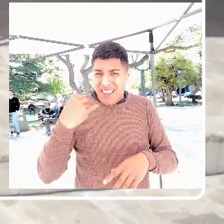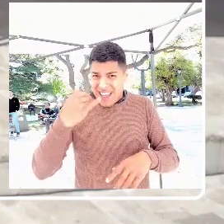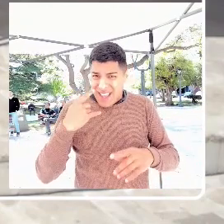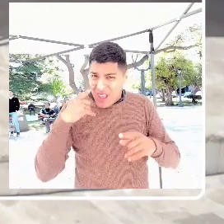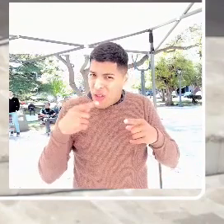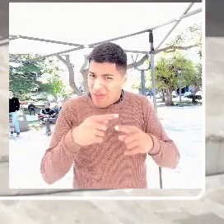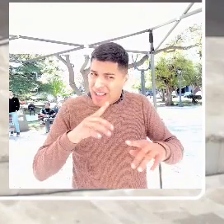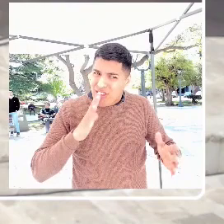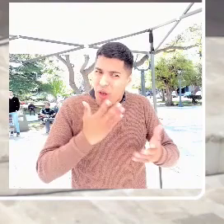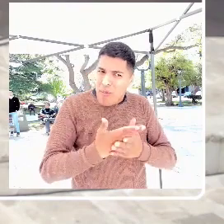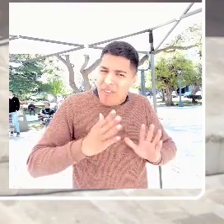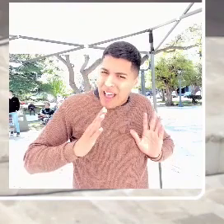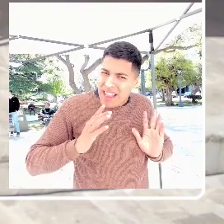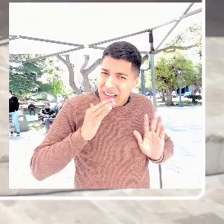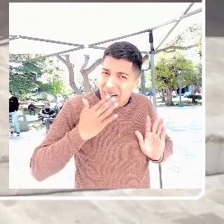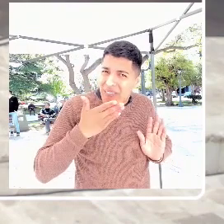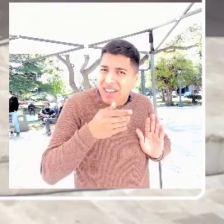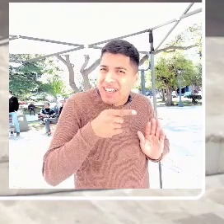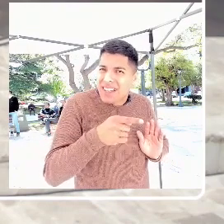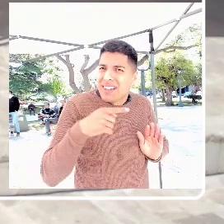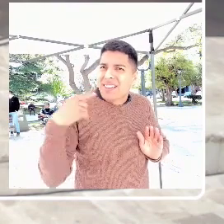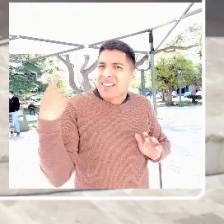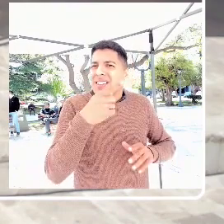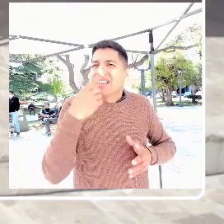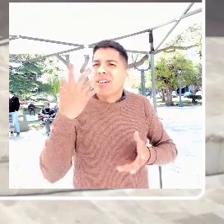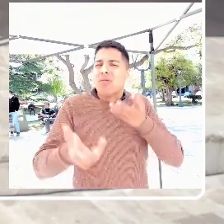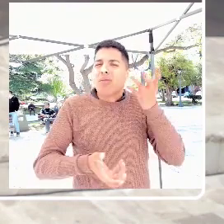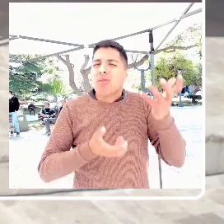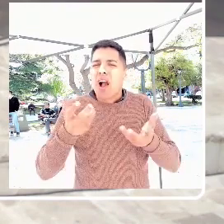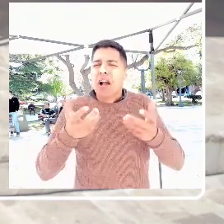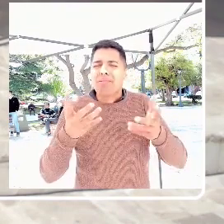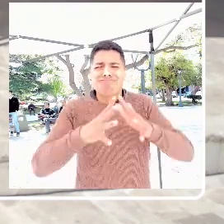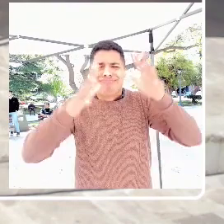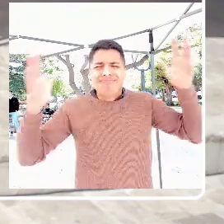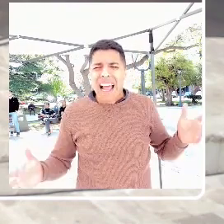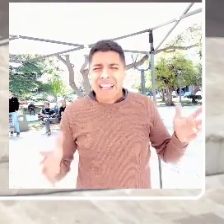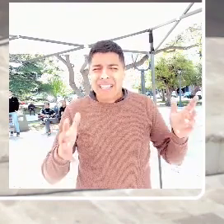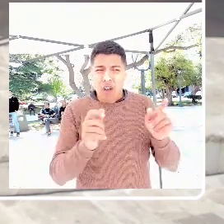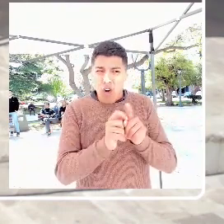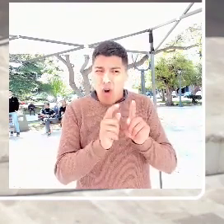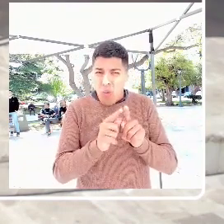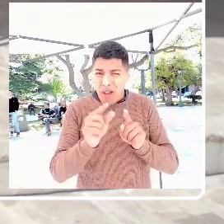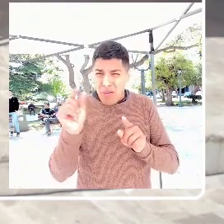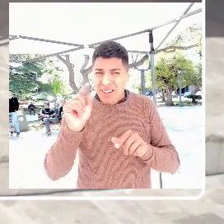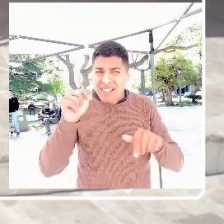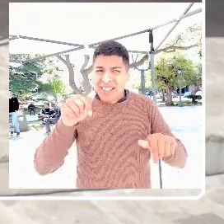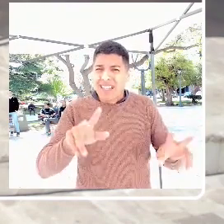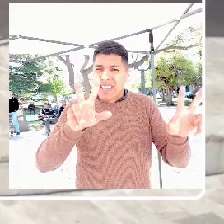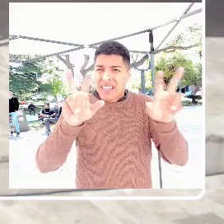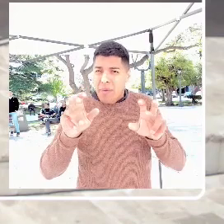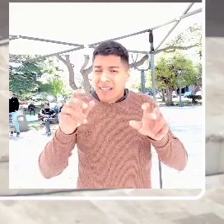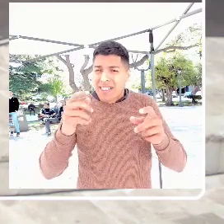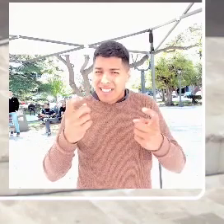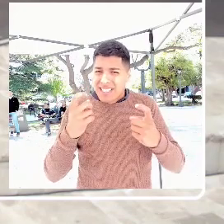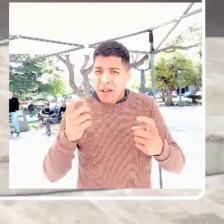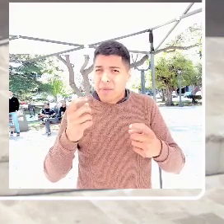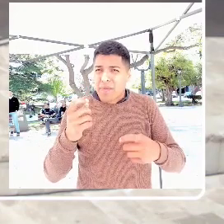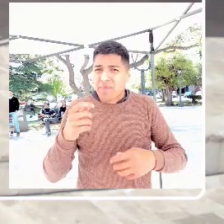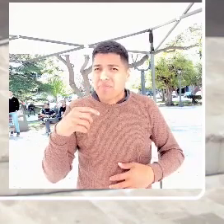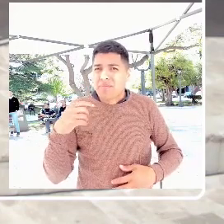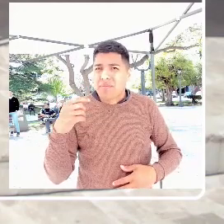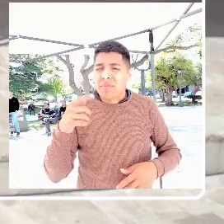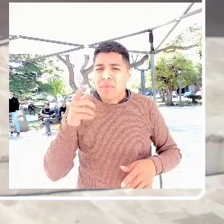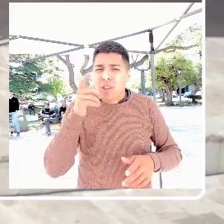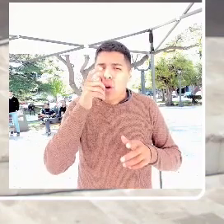que vamos a ver si lo toma o no, porque en los grandes incendios, en estas características, el tema de recursos es necesario, y por ahí no saberlo, cómo